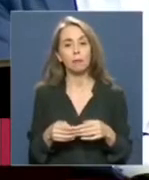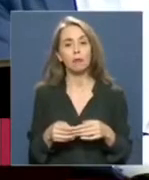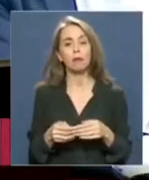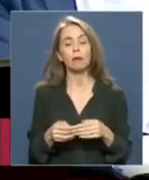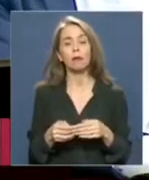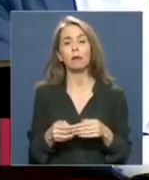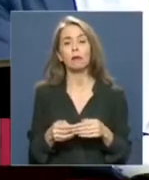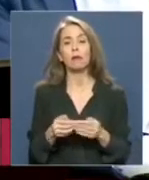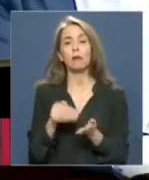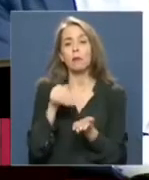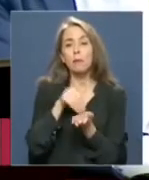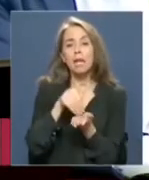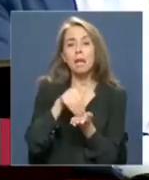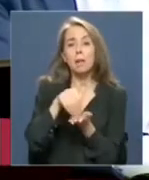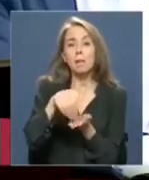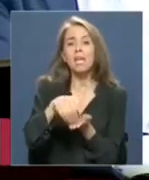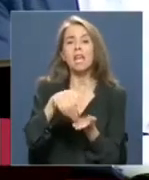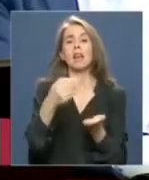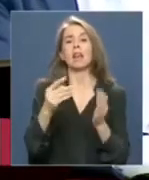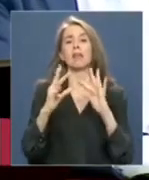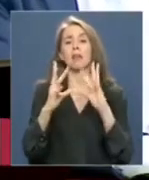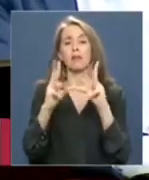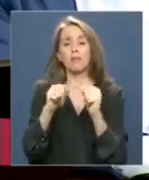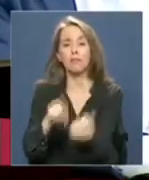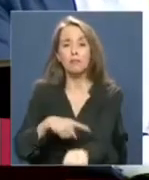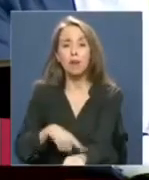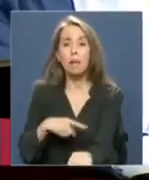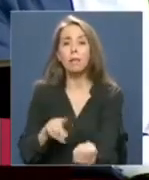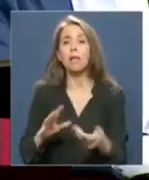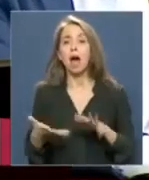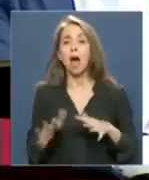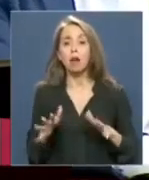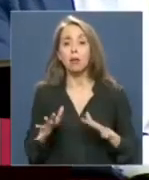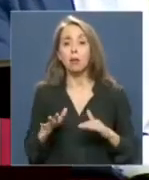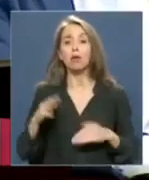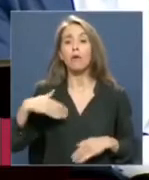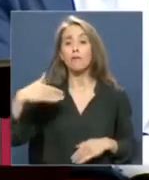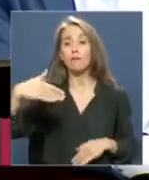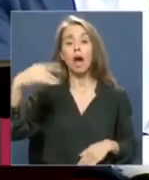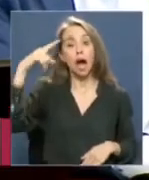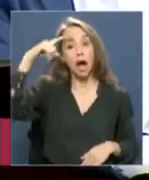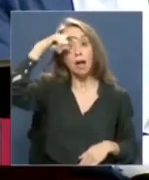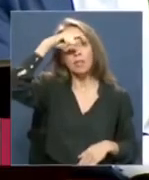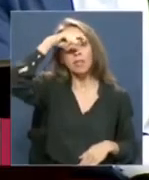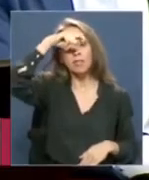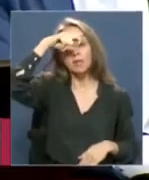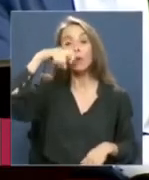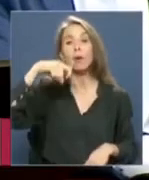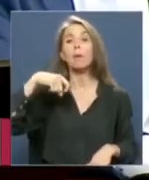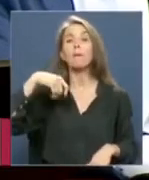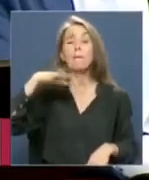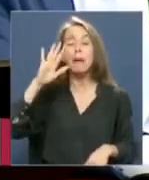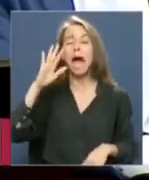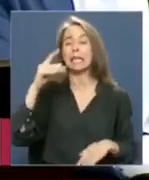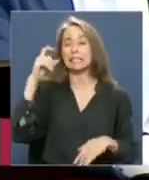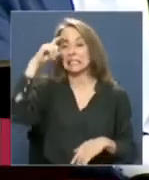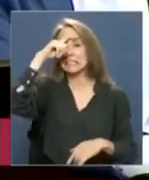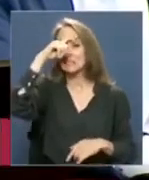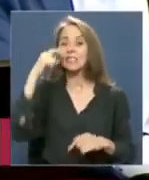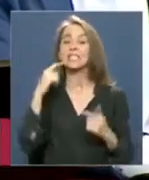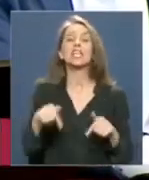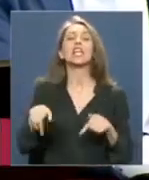miles y miles de familias que probablemente vayan a tener dificultades mucho más serias de lo que nosotros suponemos hoy